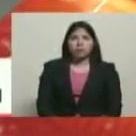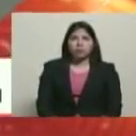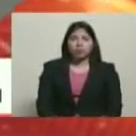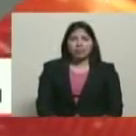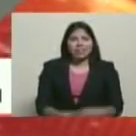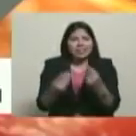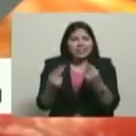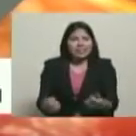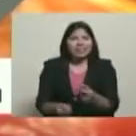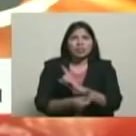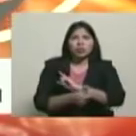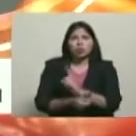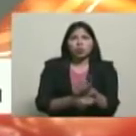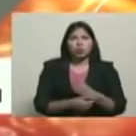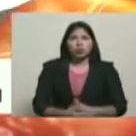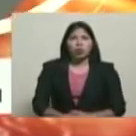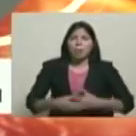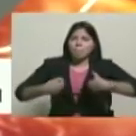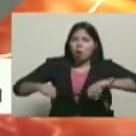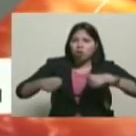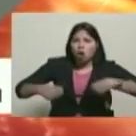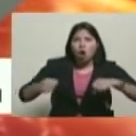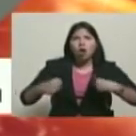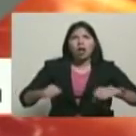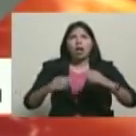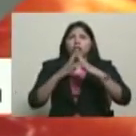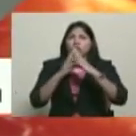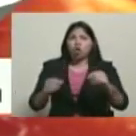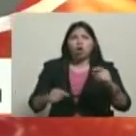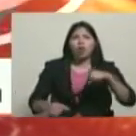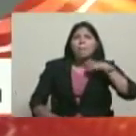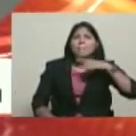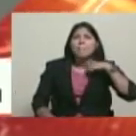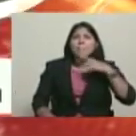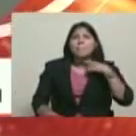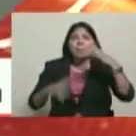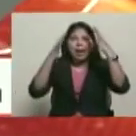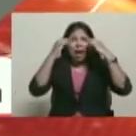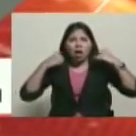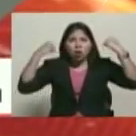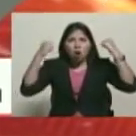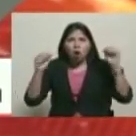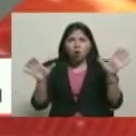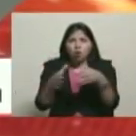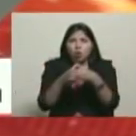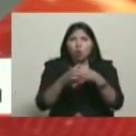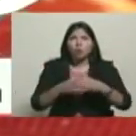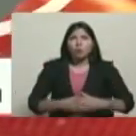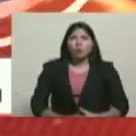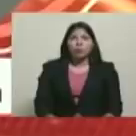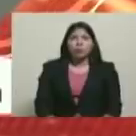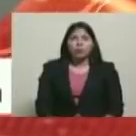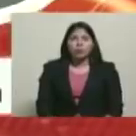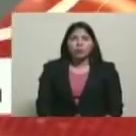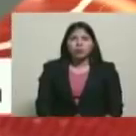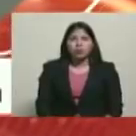inmediatamente, todos los planes motorizados, todos los milicianos, a la UVC, los patrulleros, las patrulleras. Bueno, vamos pues,